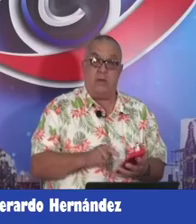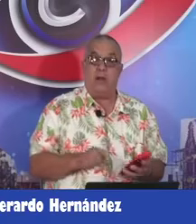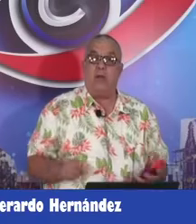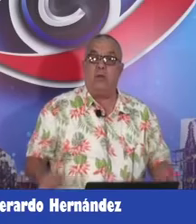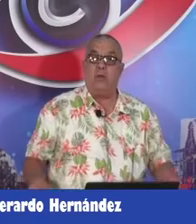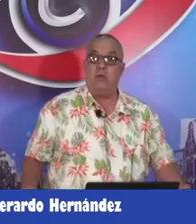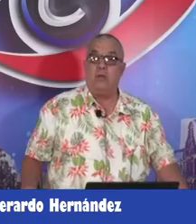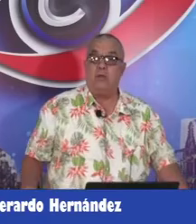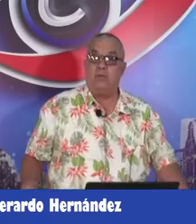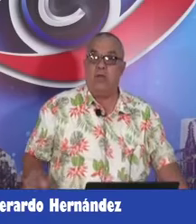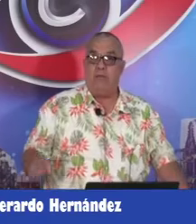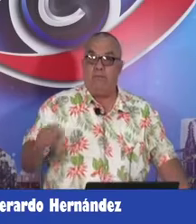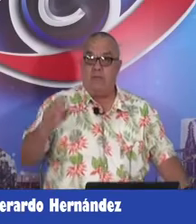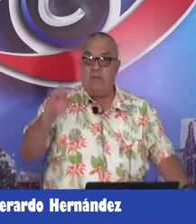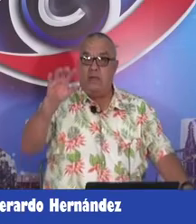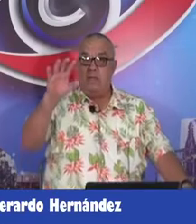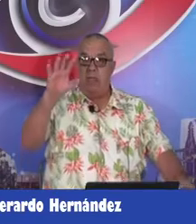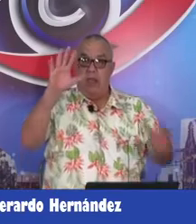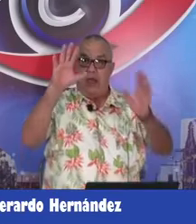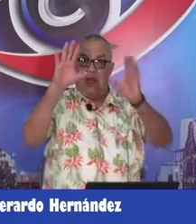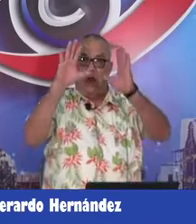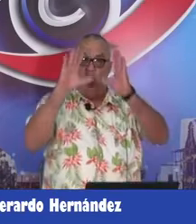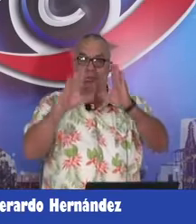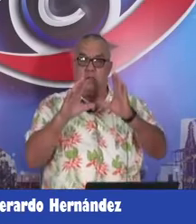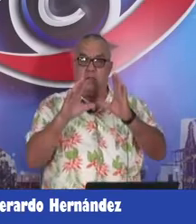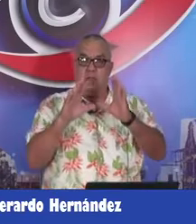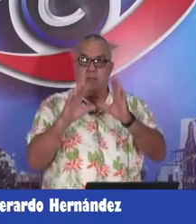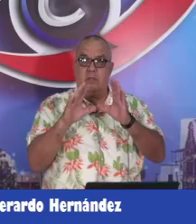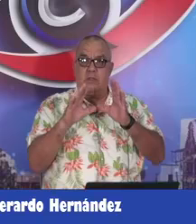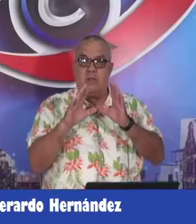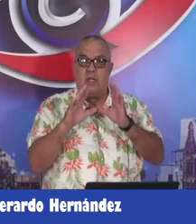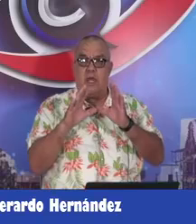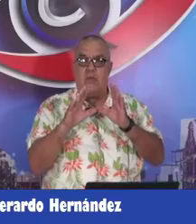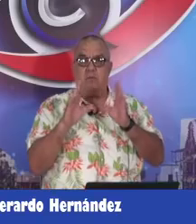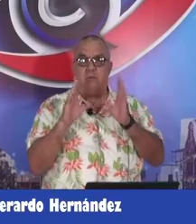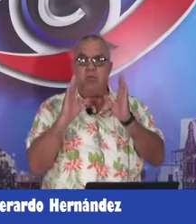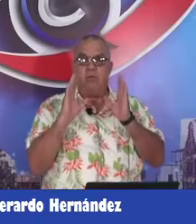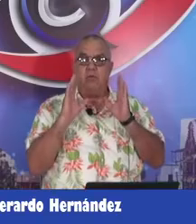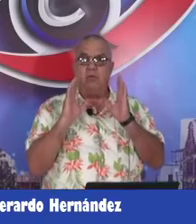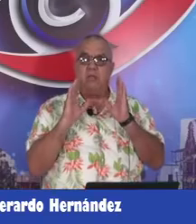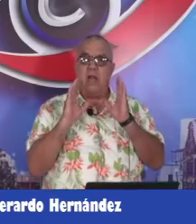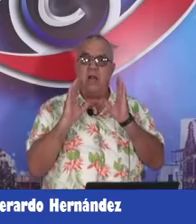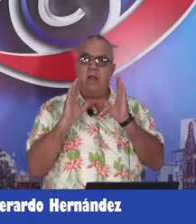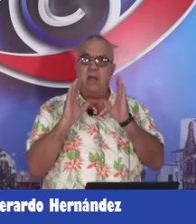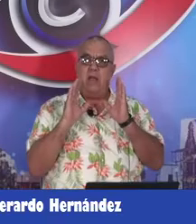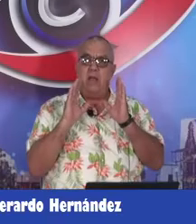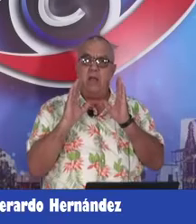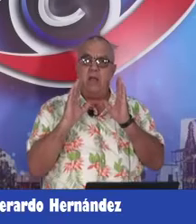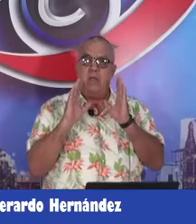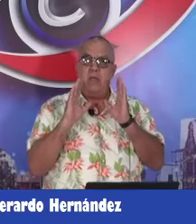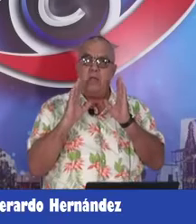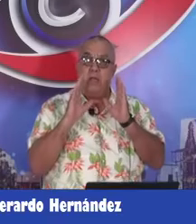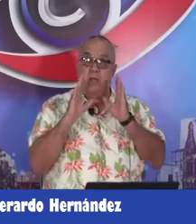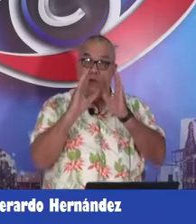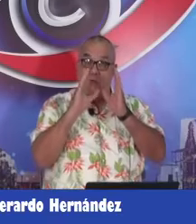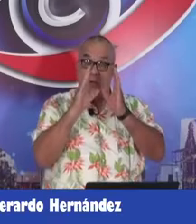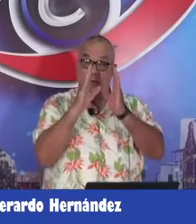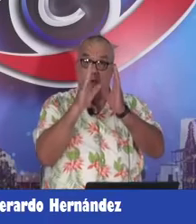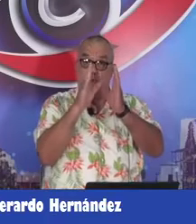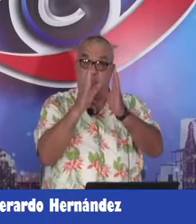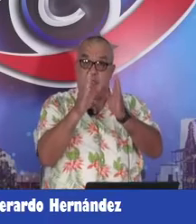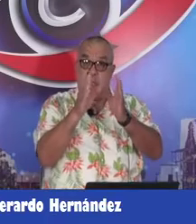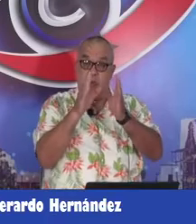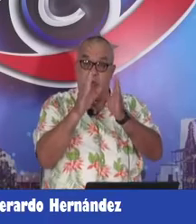nómina de los trabajadores. O sea, ellos dijeron, nos quedamos con esa lana y le están